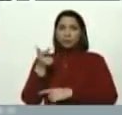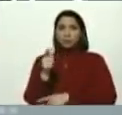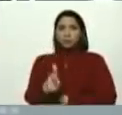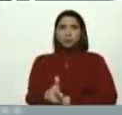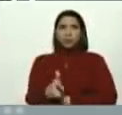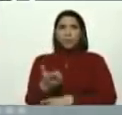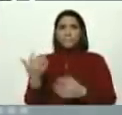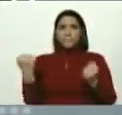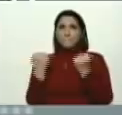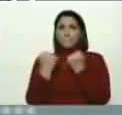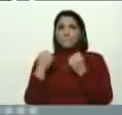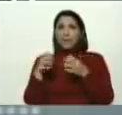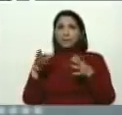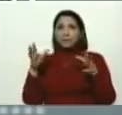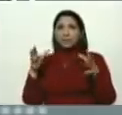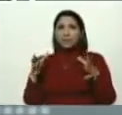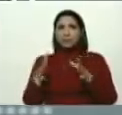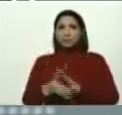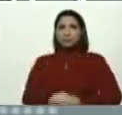masivo, presidente.